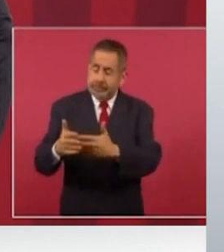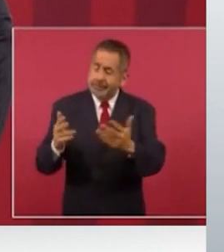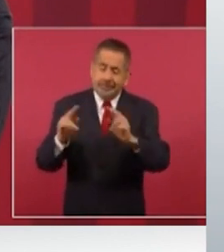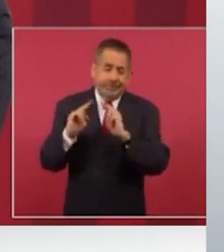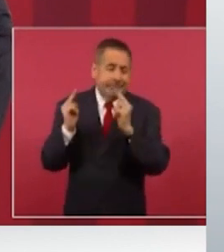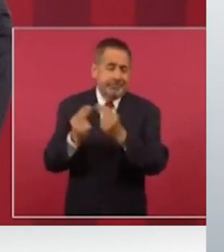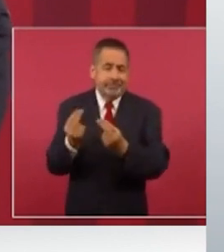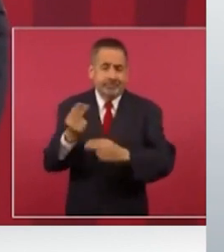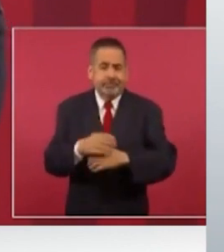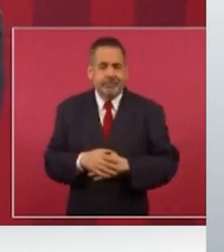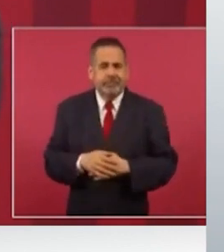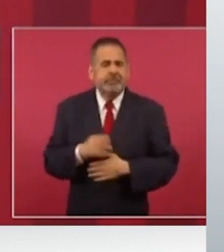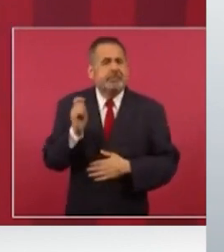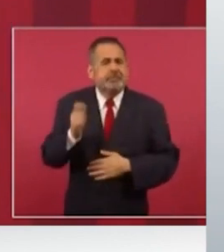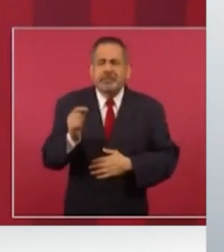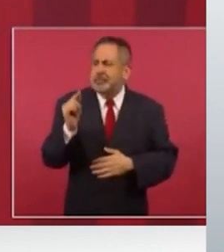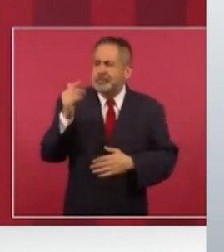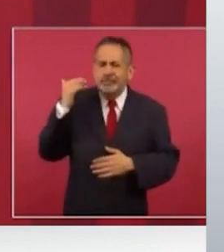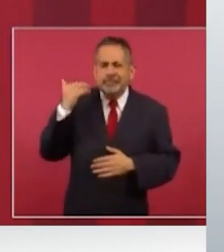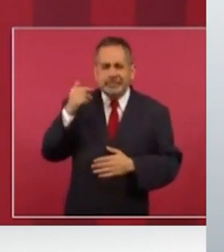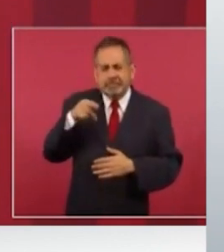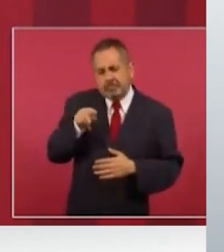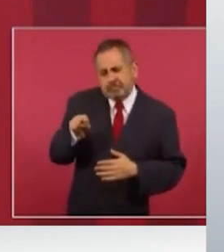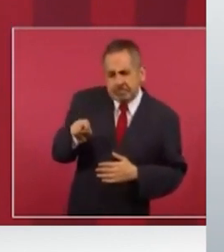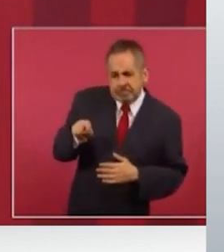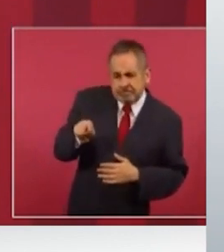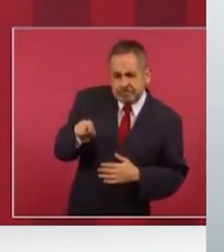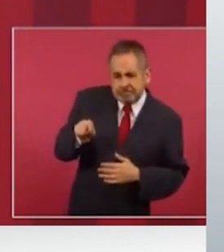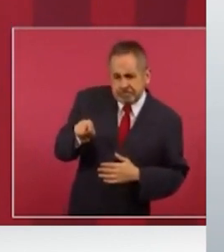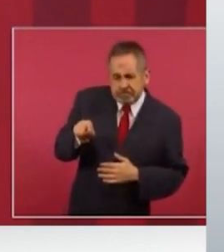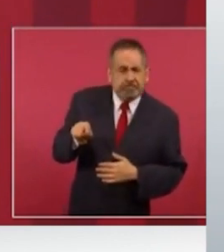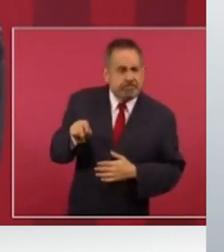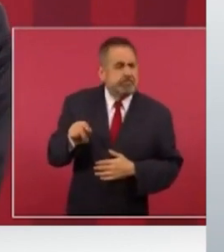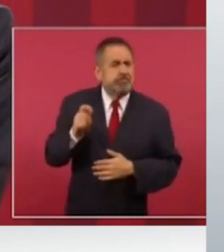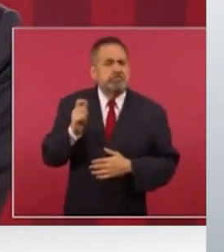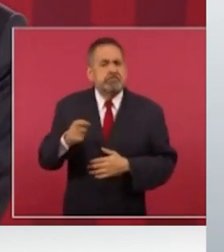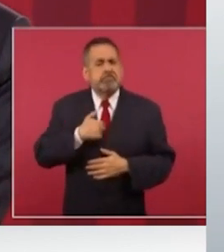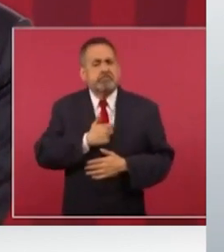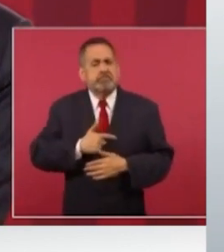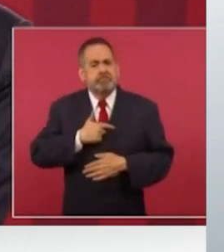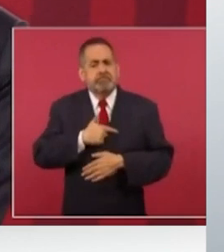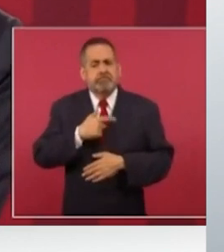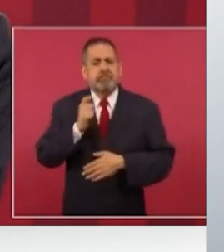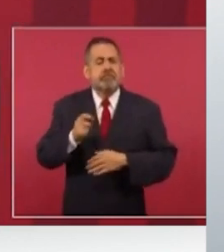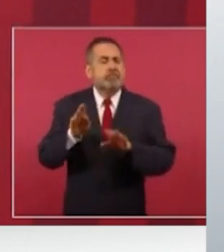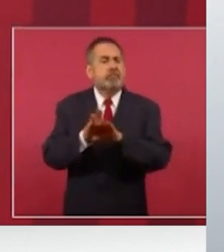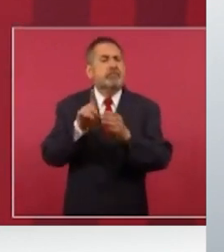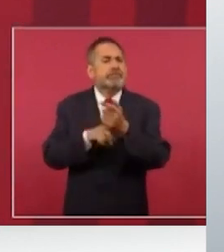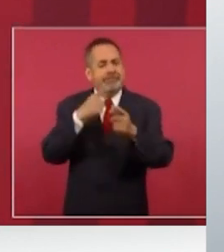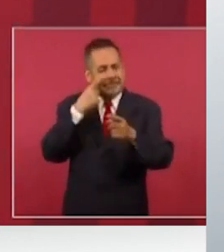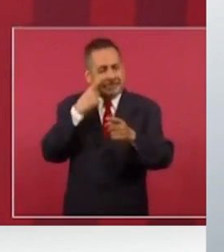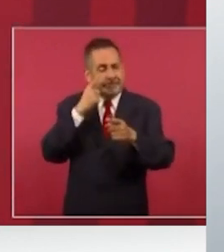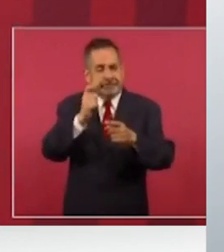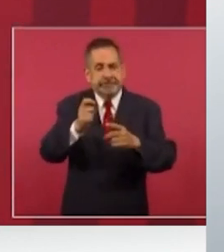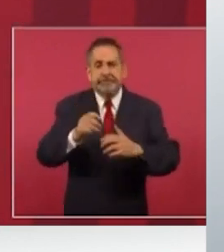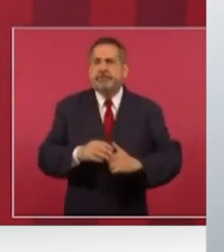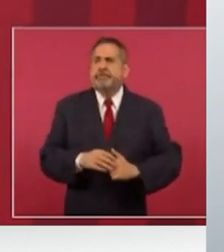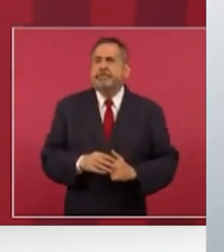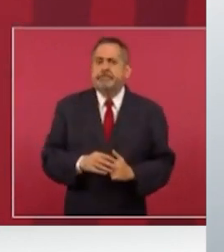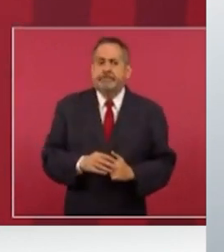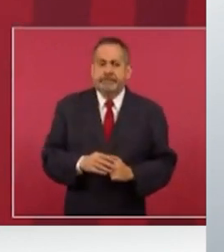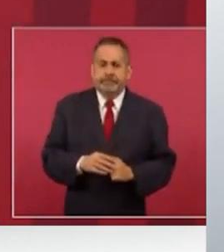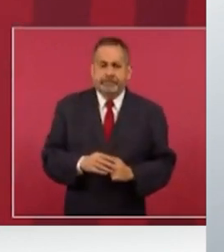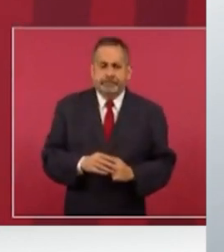que el subsecretario de Seguridad, Ricardo Mejía, desconociera el triunfo como virtual candidato del partido a la gubernatura de Coahuila